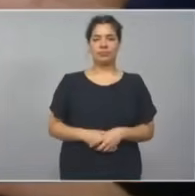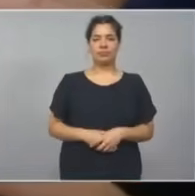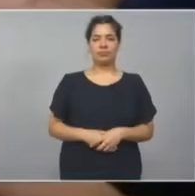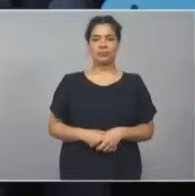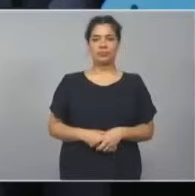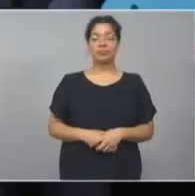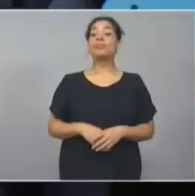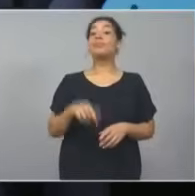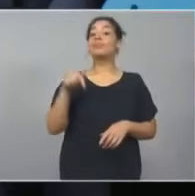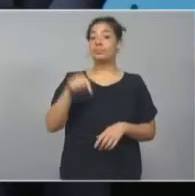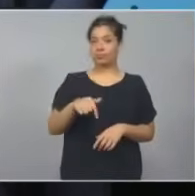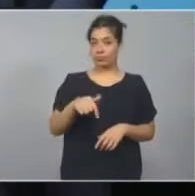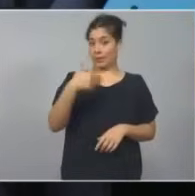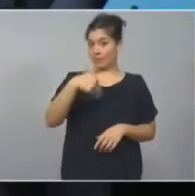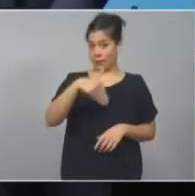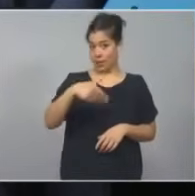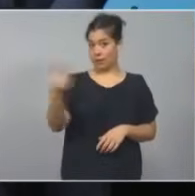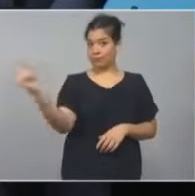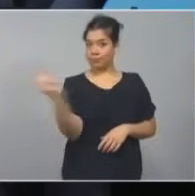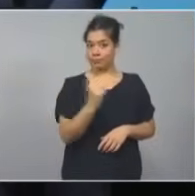Y se prepara Chivilcoy.